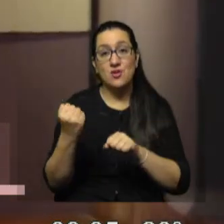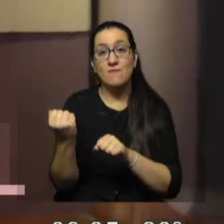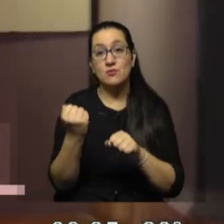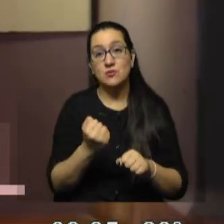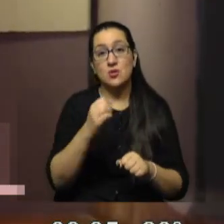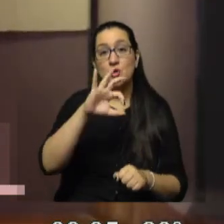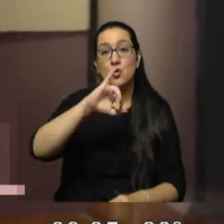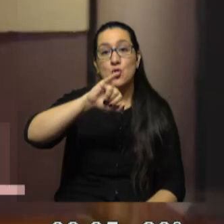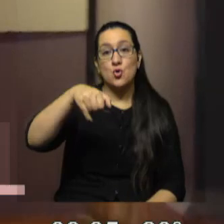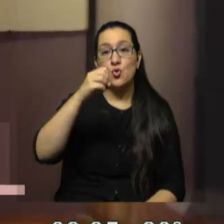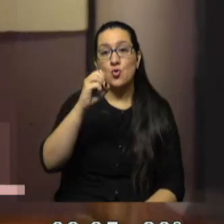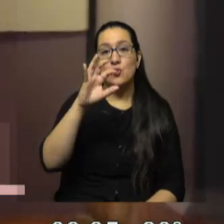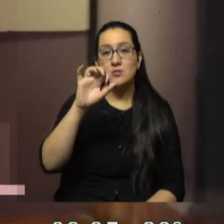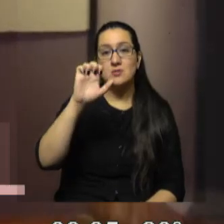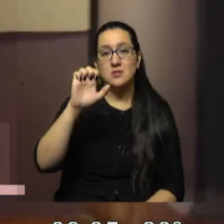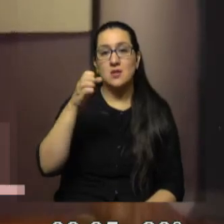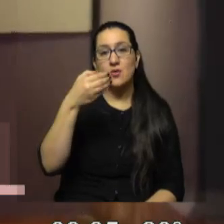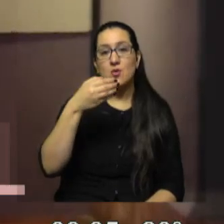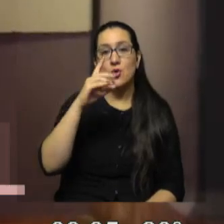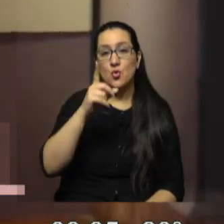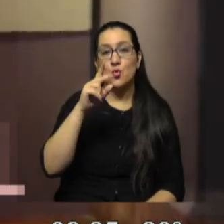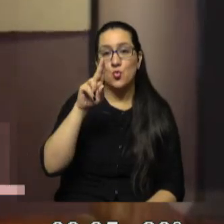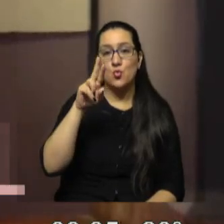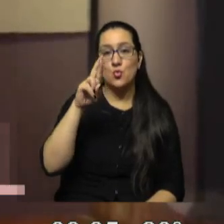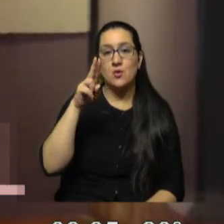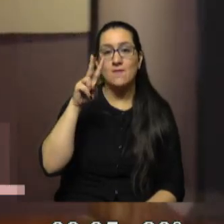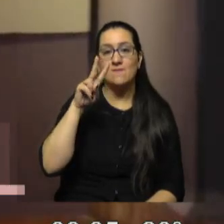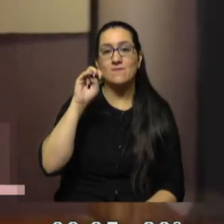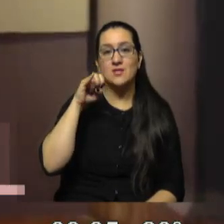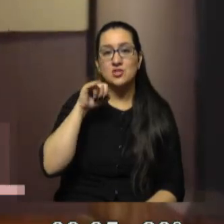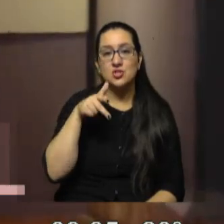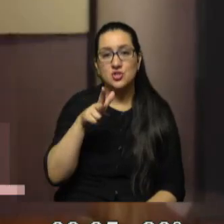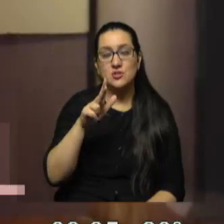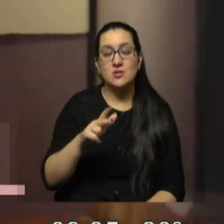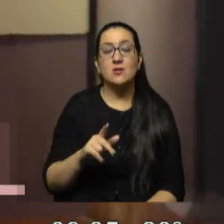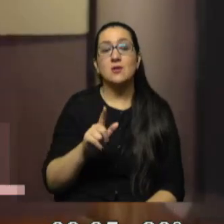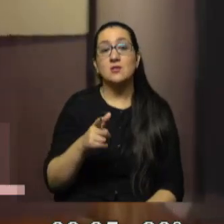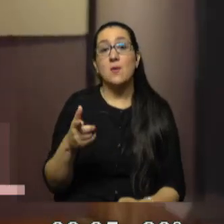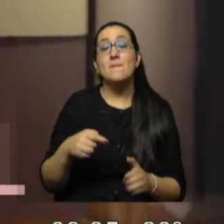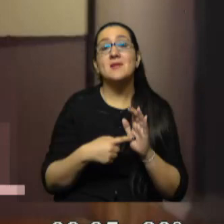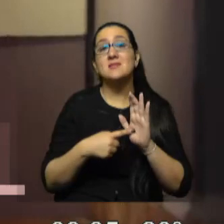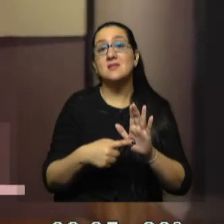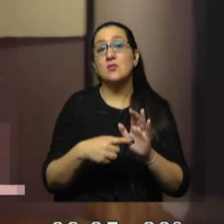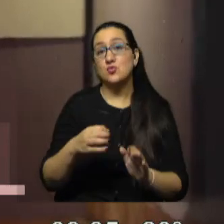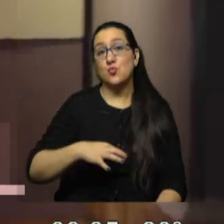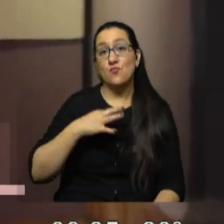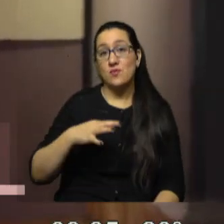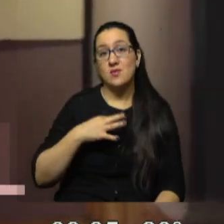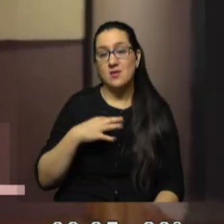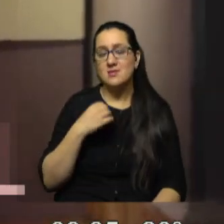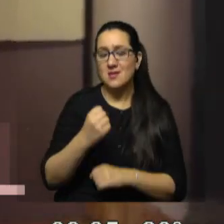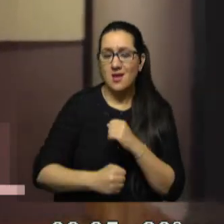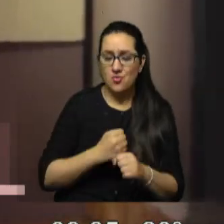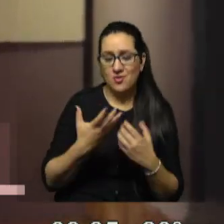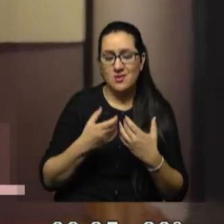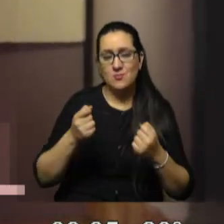José Burrich, que comenzó preservando, difundiendo la obra, la vida y obra de José Burrich, y ya hace varios años que quisimos